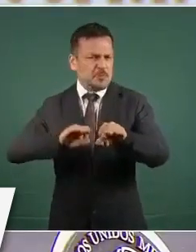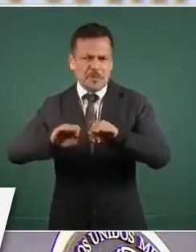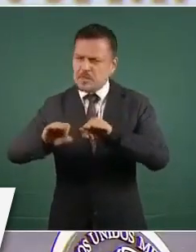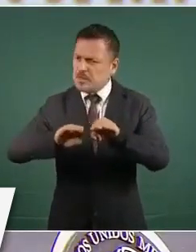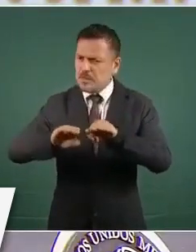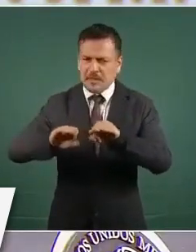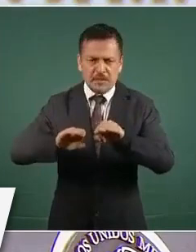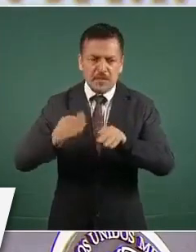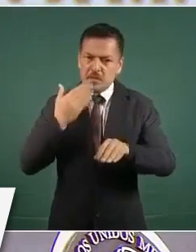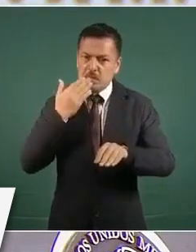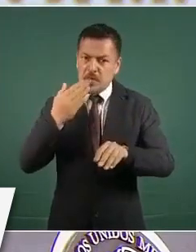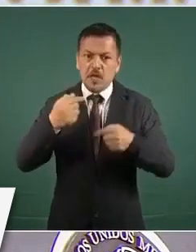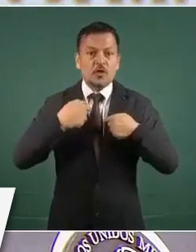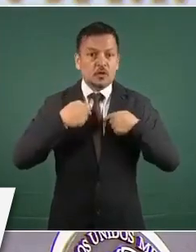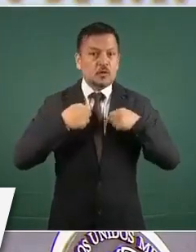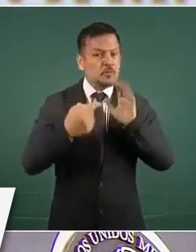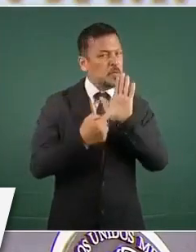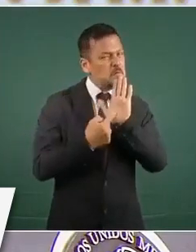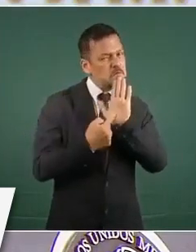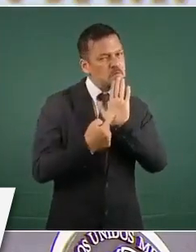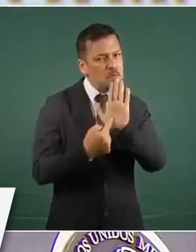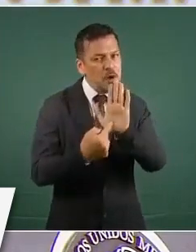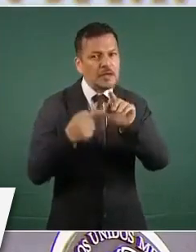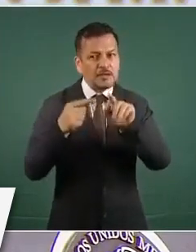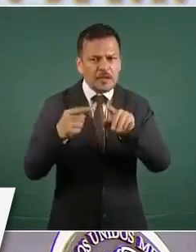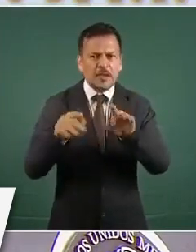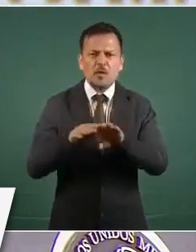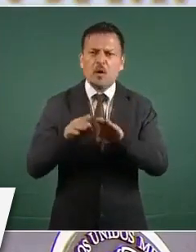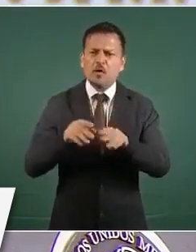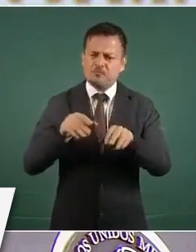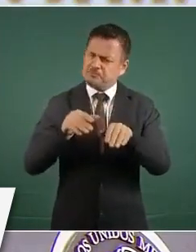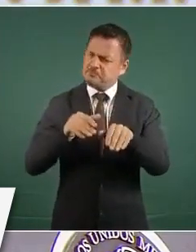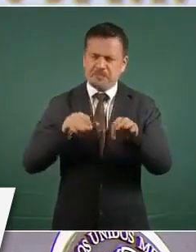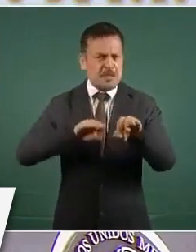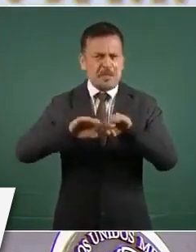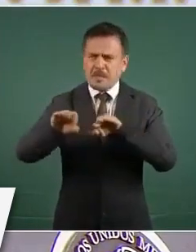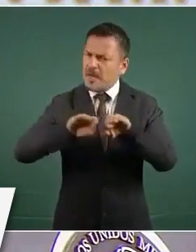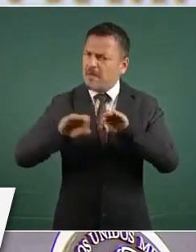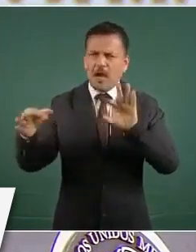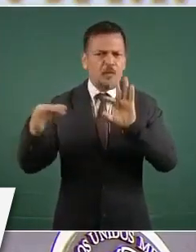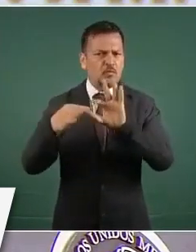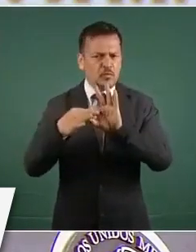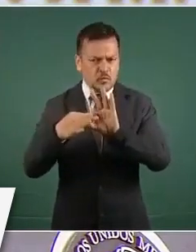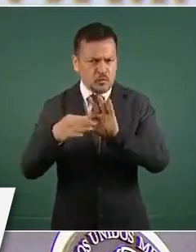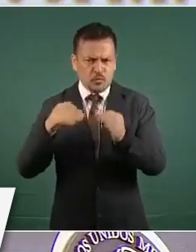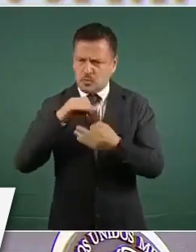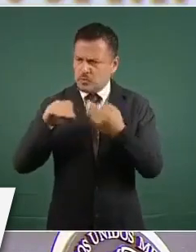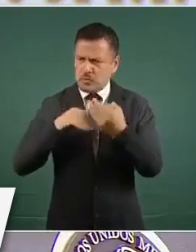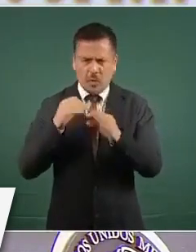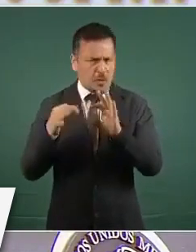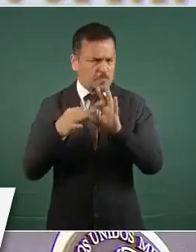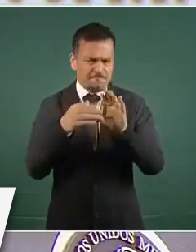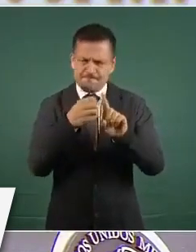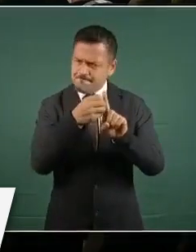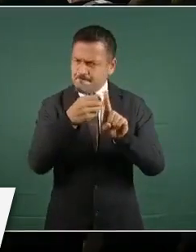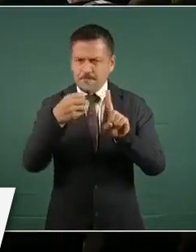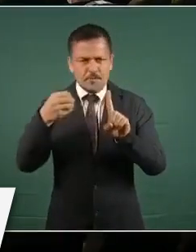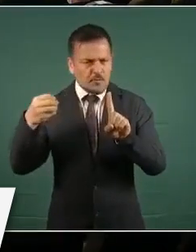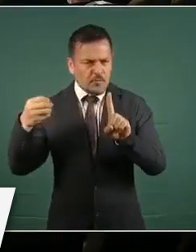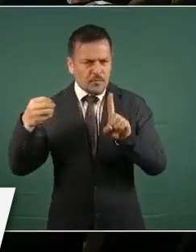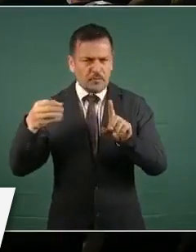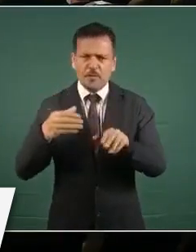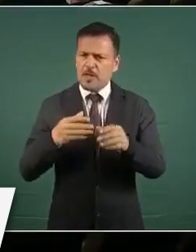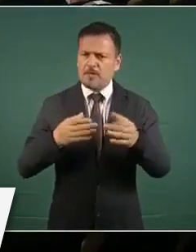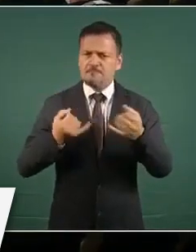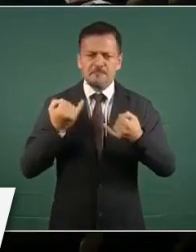coordinación extraordinaria con los órdenes de gobierno con el orden federal por supuesto y con los gobiernos